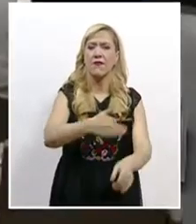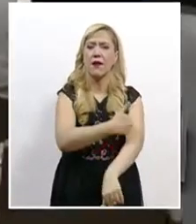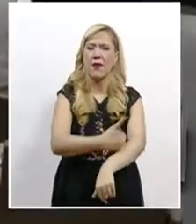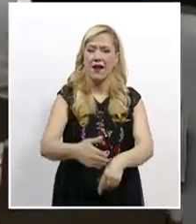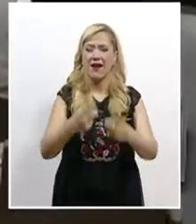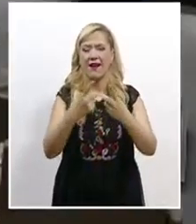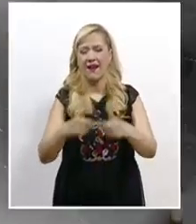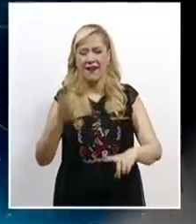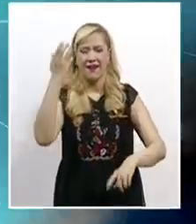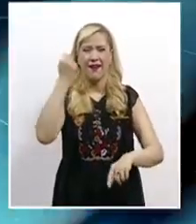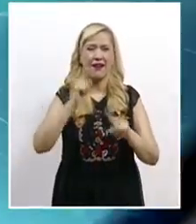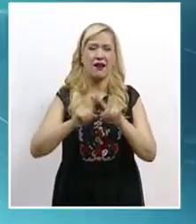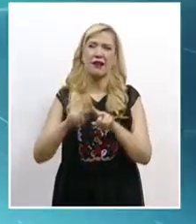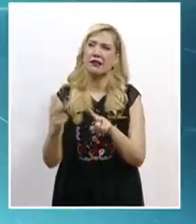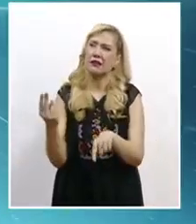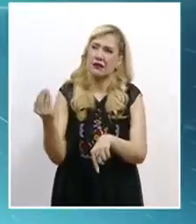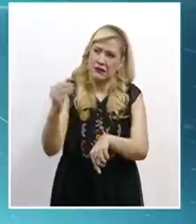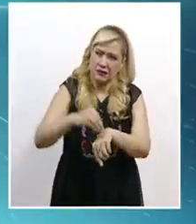Familiares.